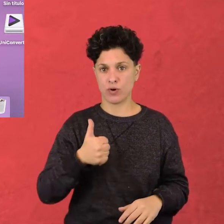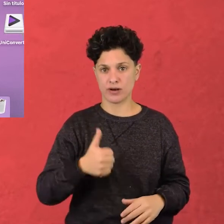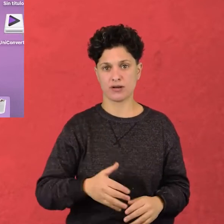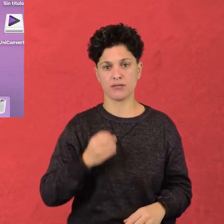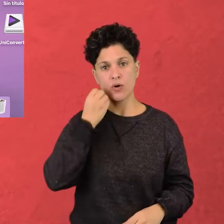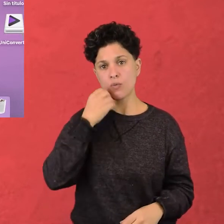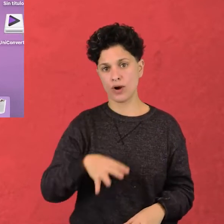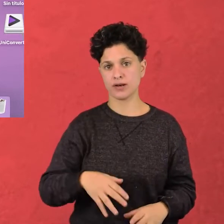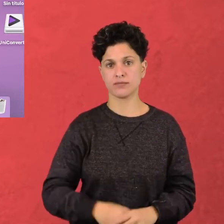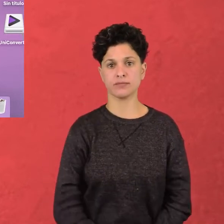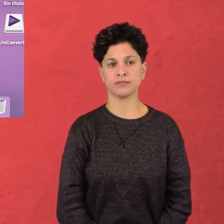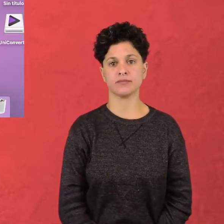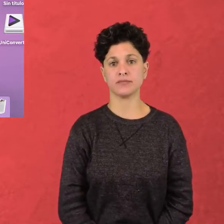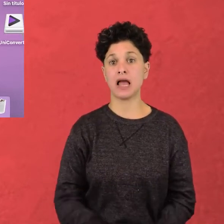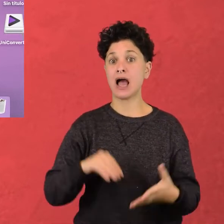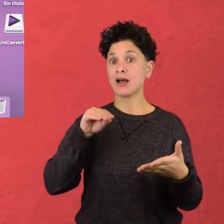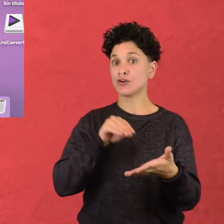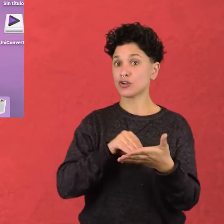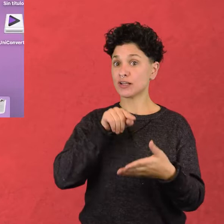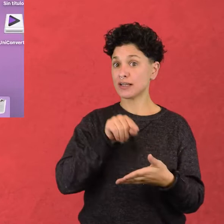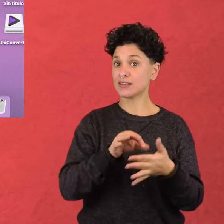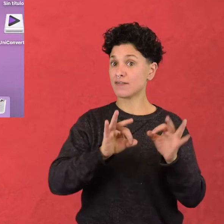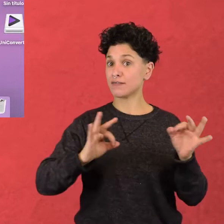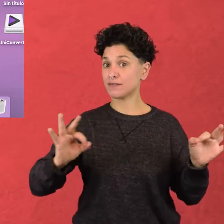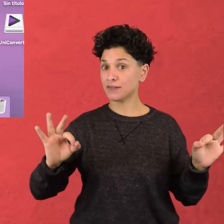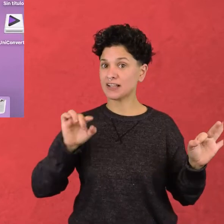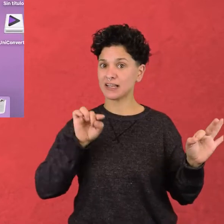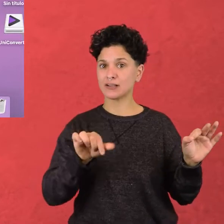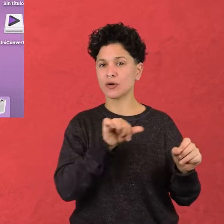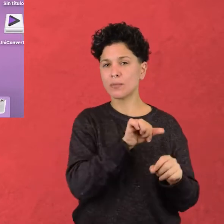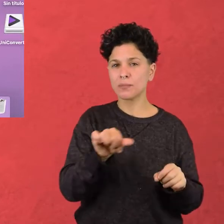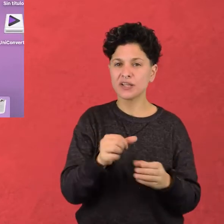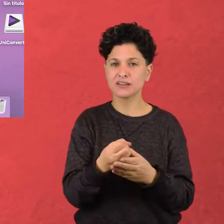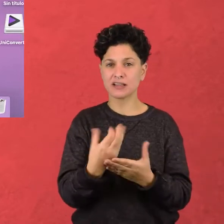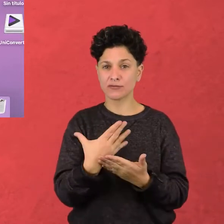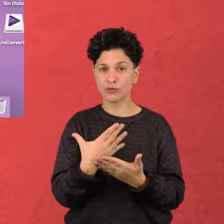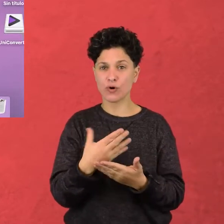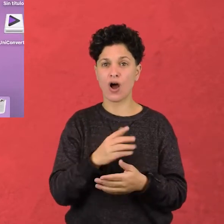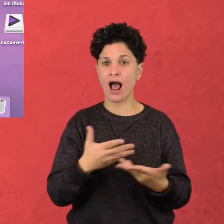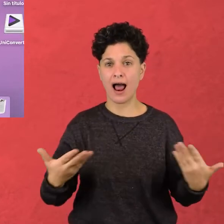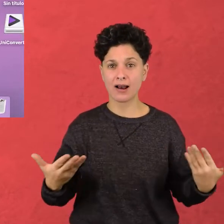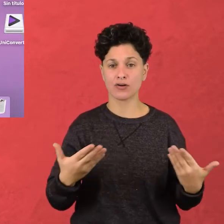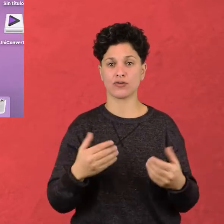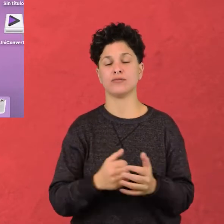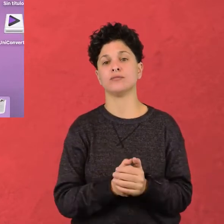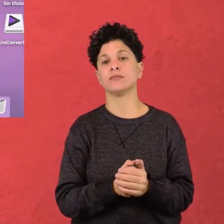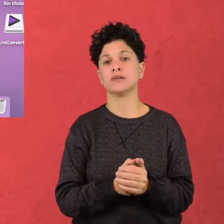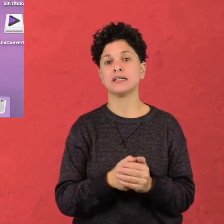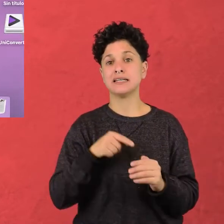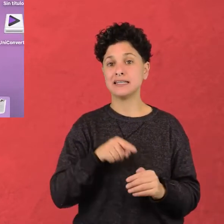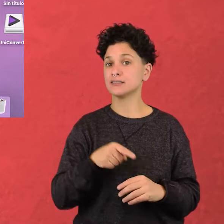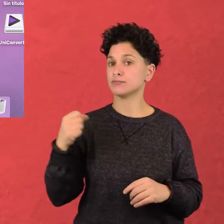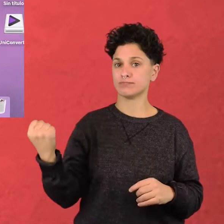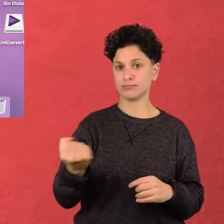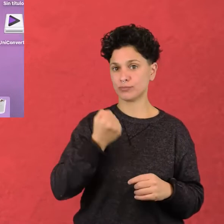favor, píntenlo, subrayenlo, si pueden tenerlo en papel, mucho mejor. Y dice, el entendimiento,